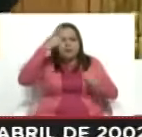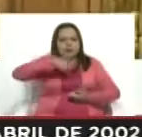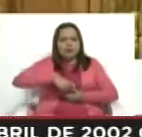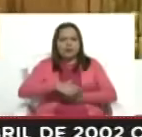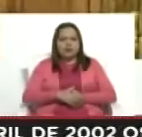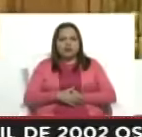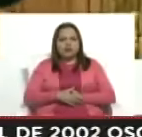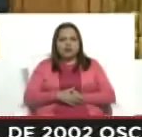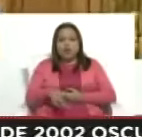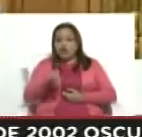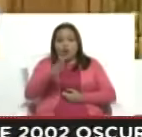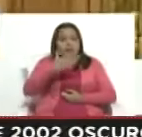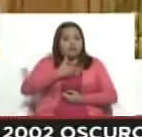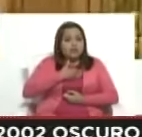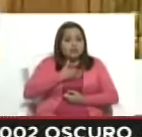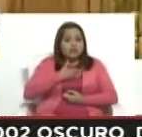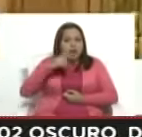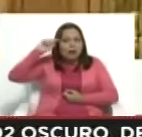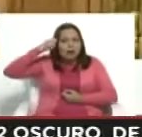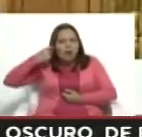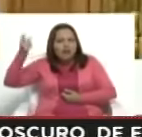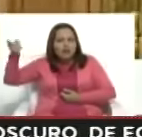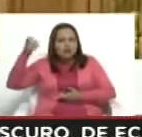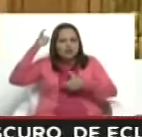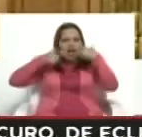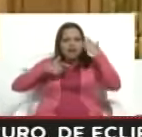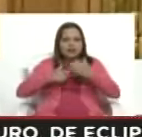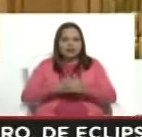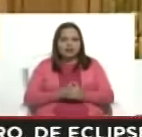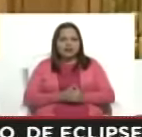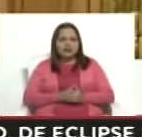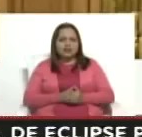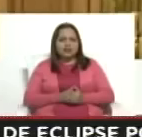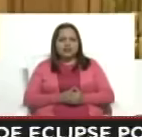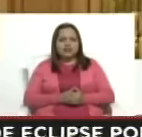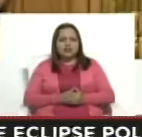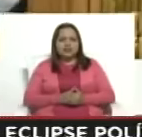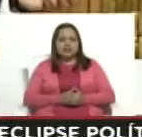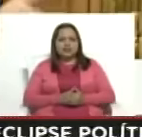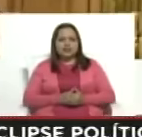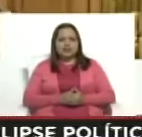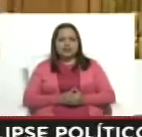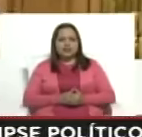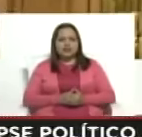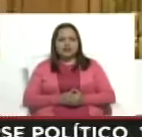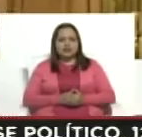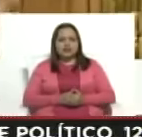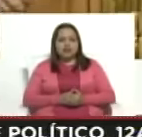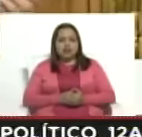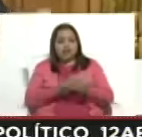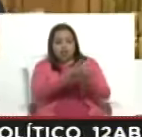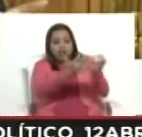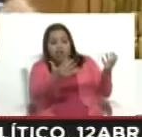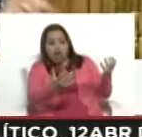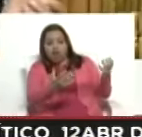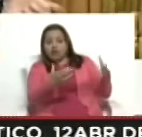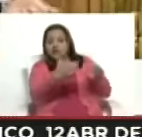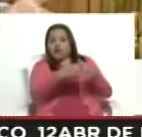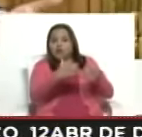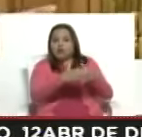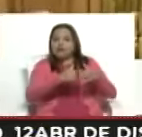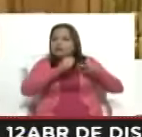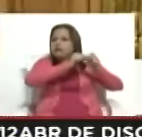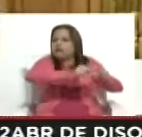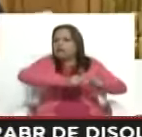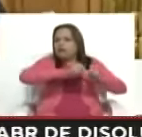Y no por mí, sino por Chávez. Sino por Chávez. Bueno, y ellos siguieron, los derrotamos en el